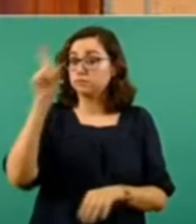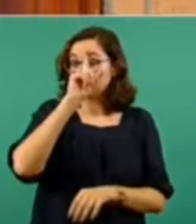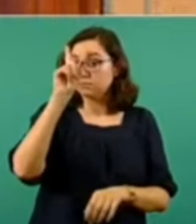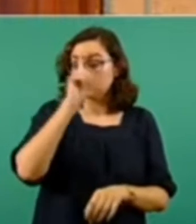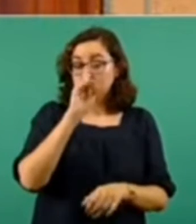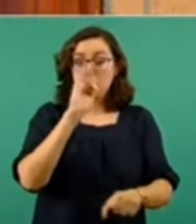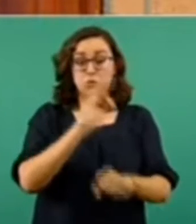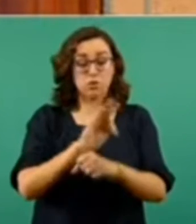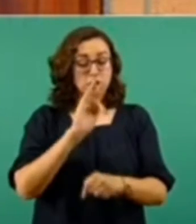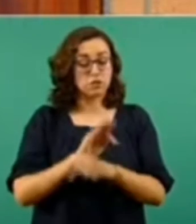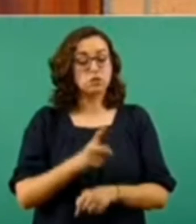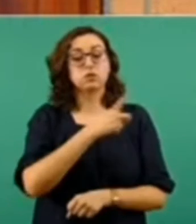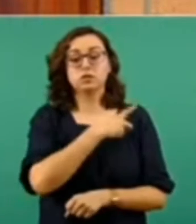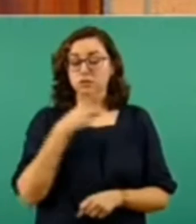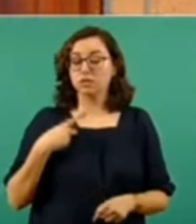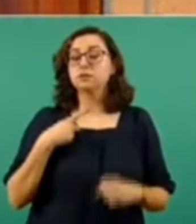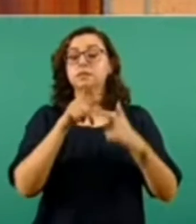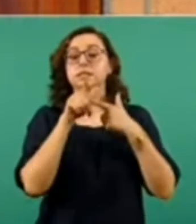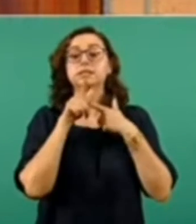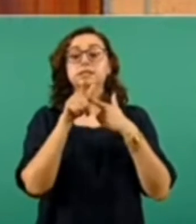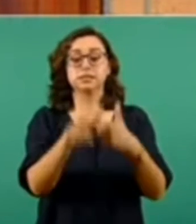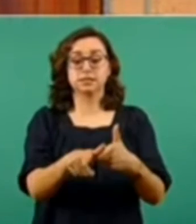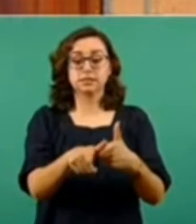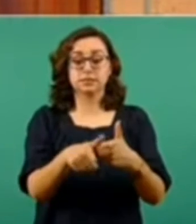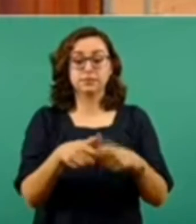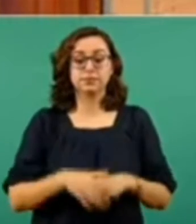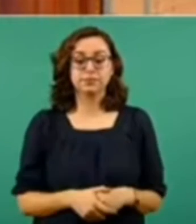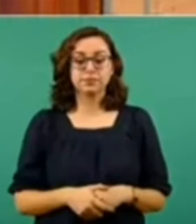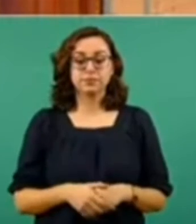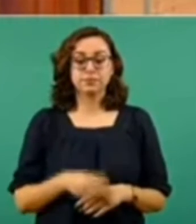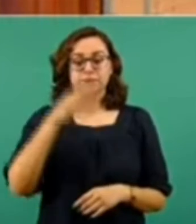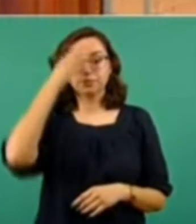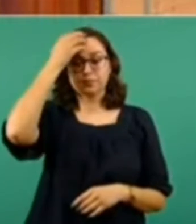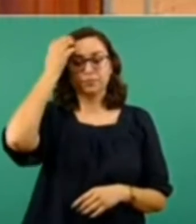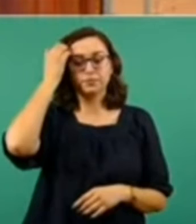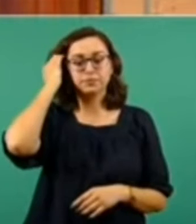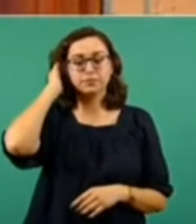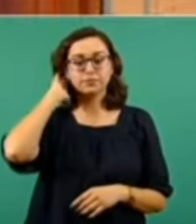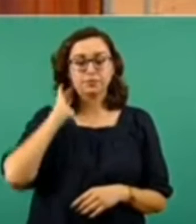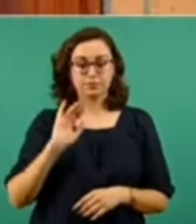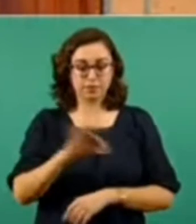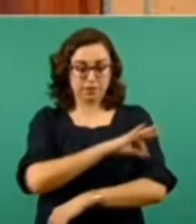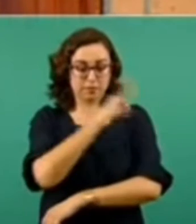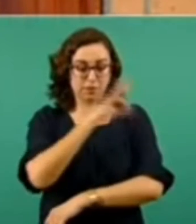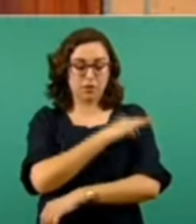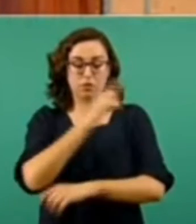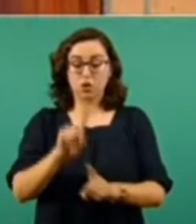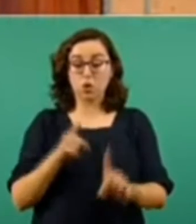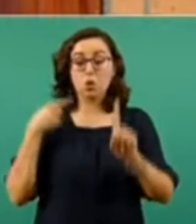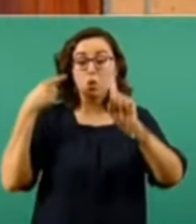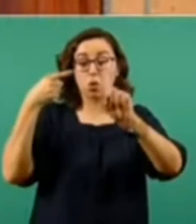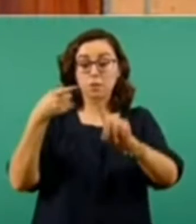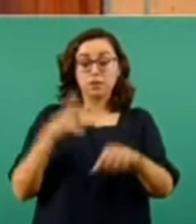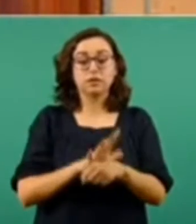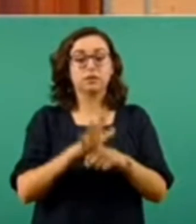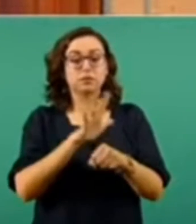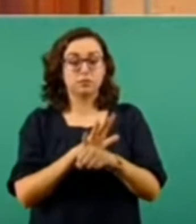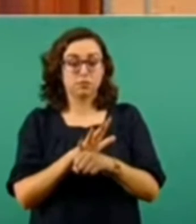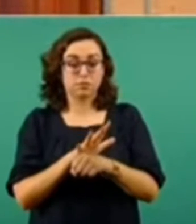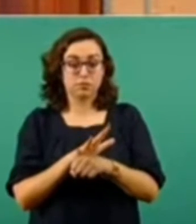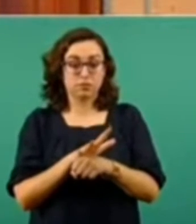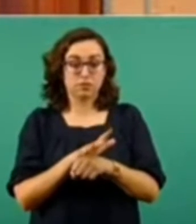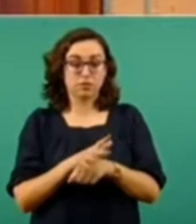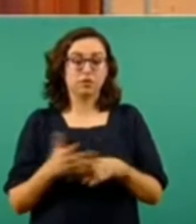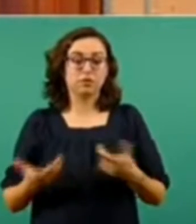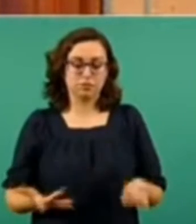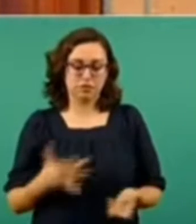¿sí? Continúan en función de que, recordemos, el objetivo de la vacuna es sí evitar la